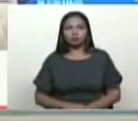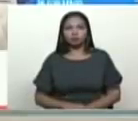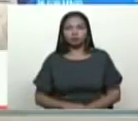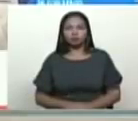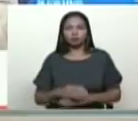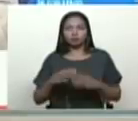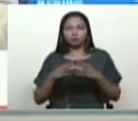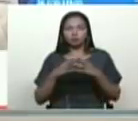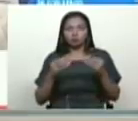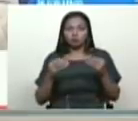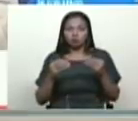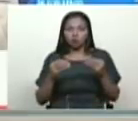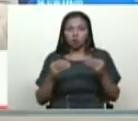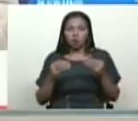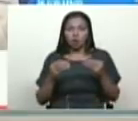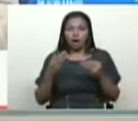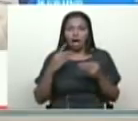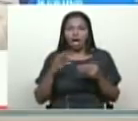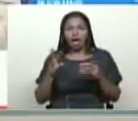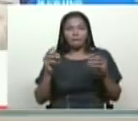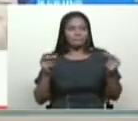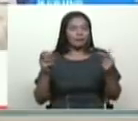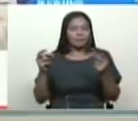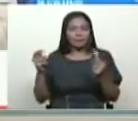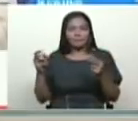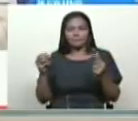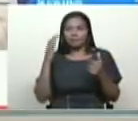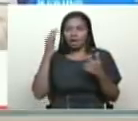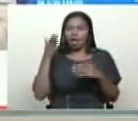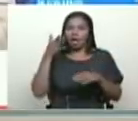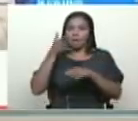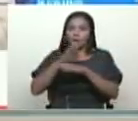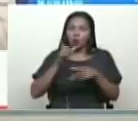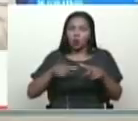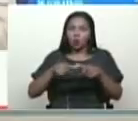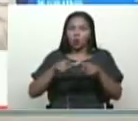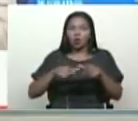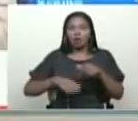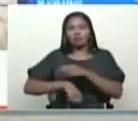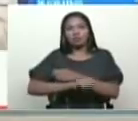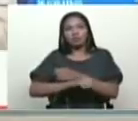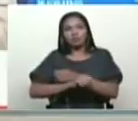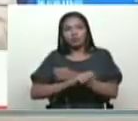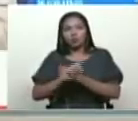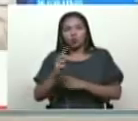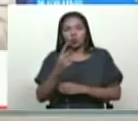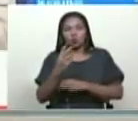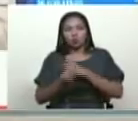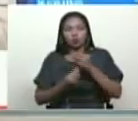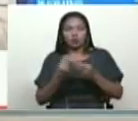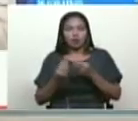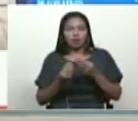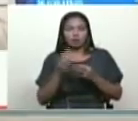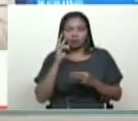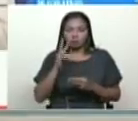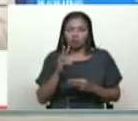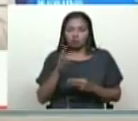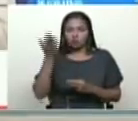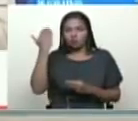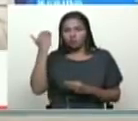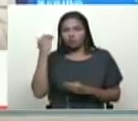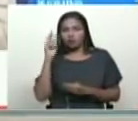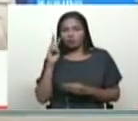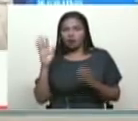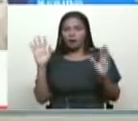una especie de aficionado o fanático que va a un juego de fútbol y lo único que hace es estar viendo desde afuera